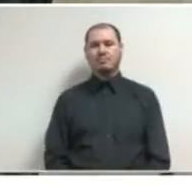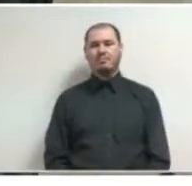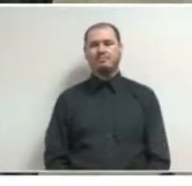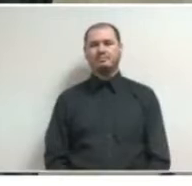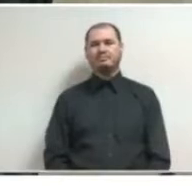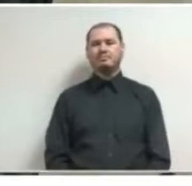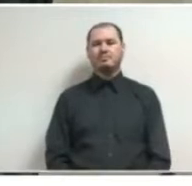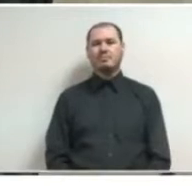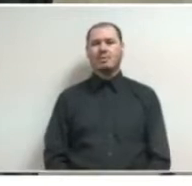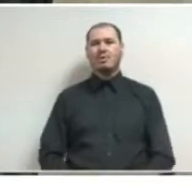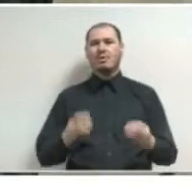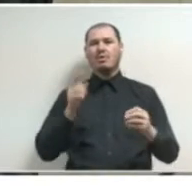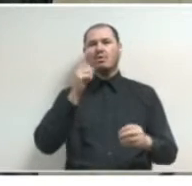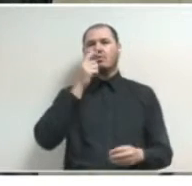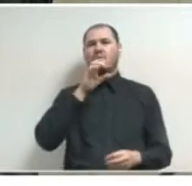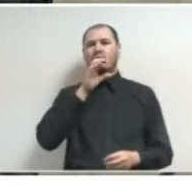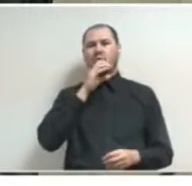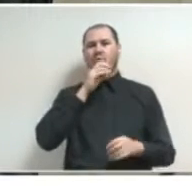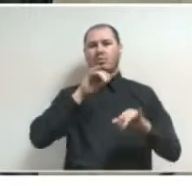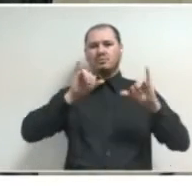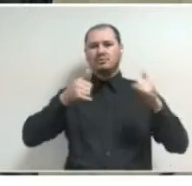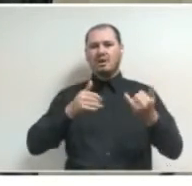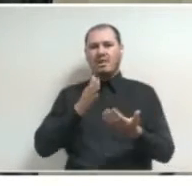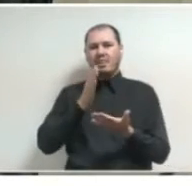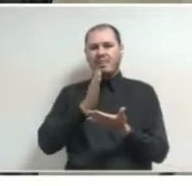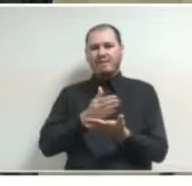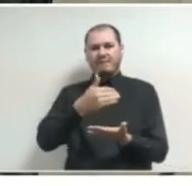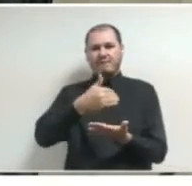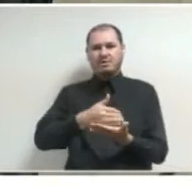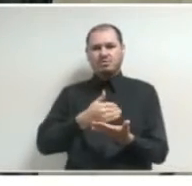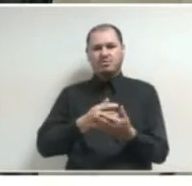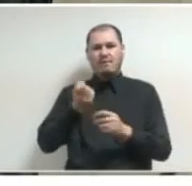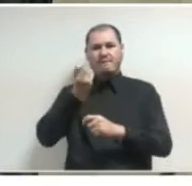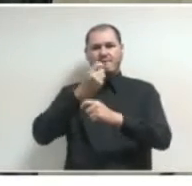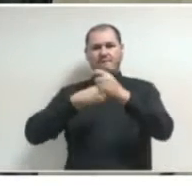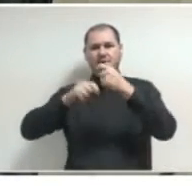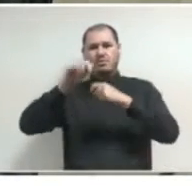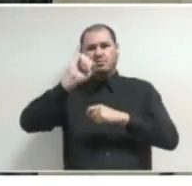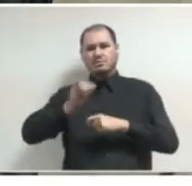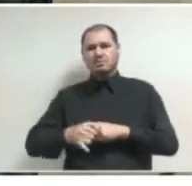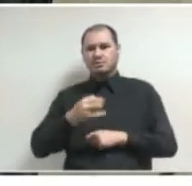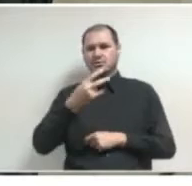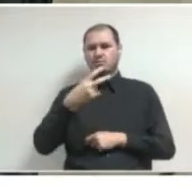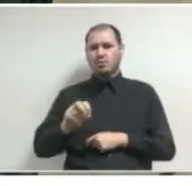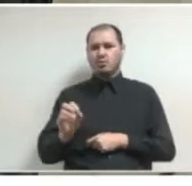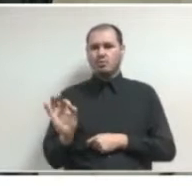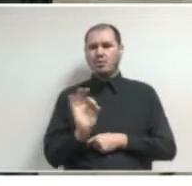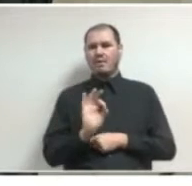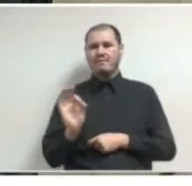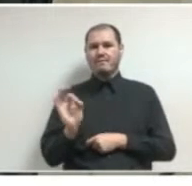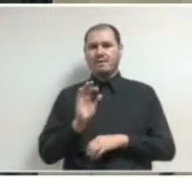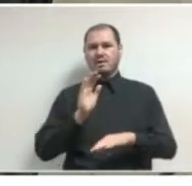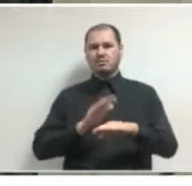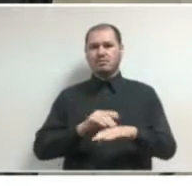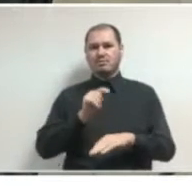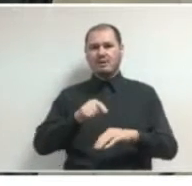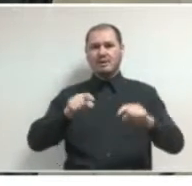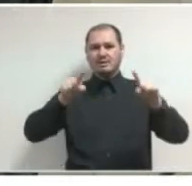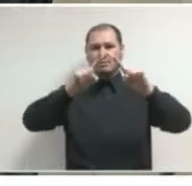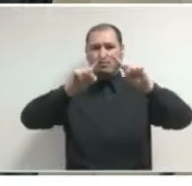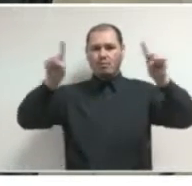Francisco. UPECHA INA, MAPAJA INA, registro antecedente dominial para UERECO. Ahí